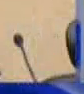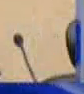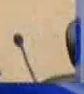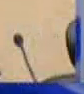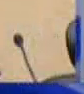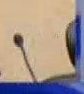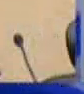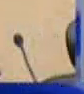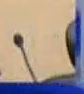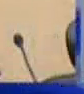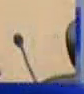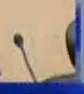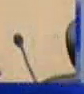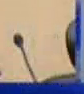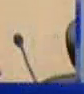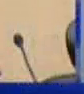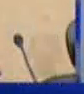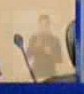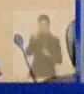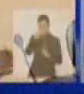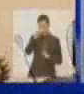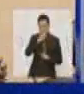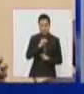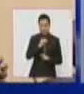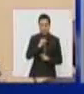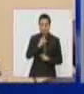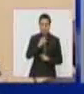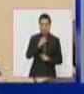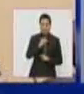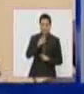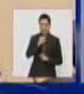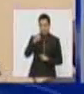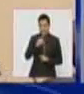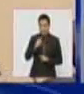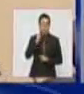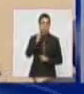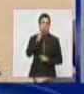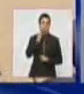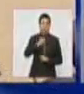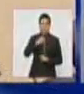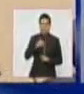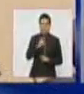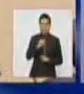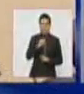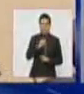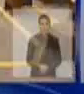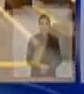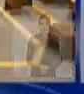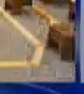hablaban que estábamos legislando, que estábamos sobrepasando en nuestras atribuciones, pero lo que nosotros hicimos fue